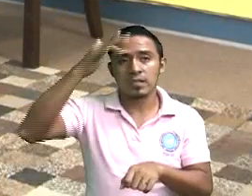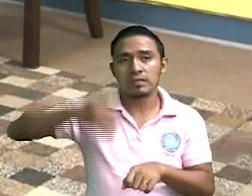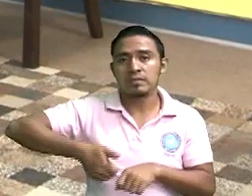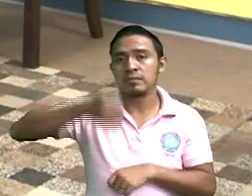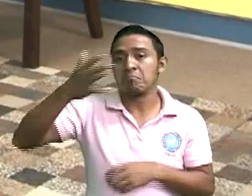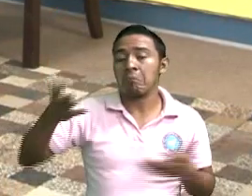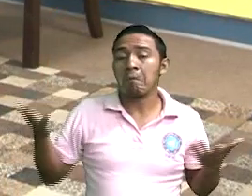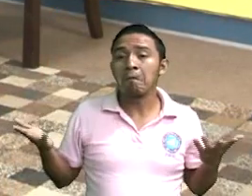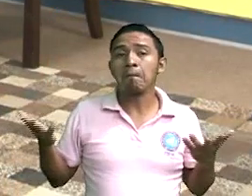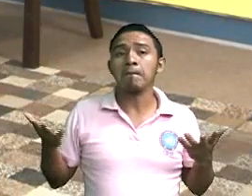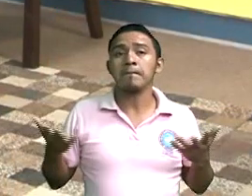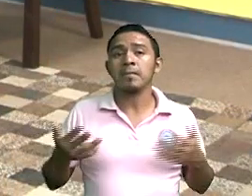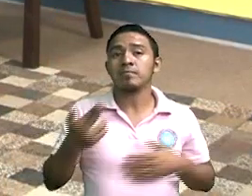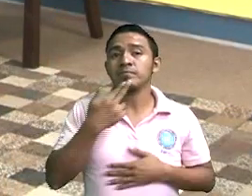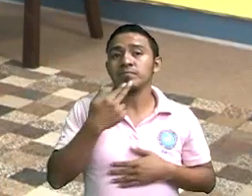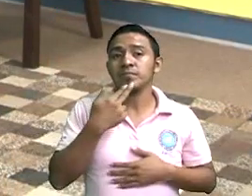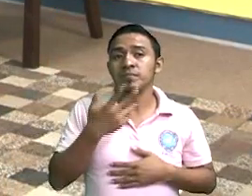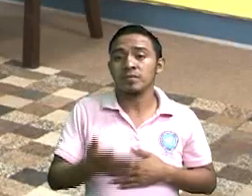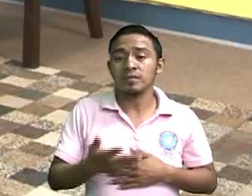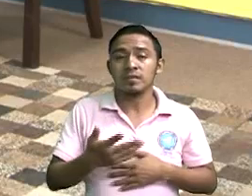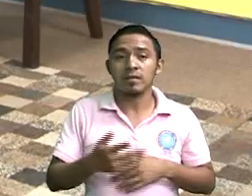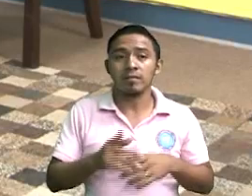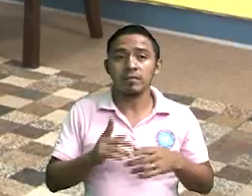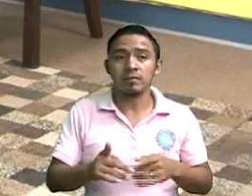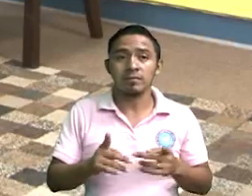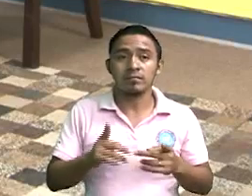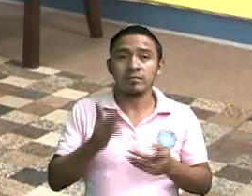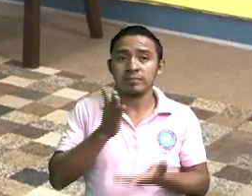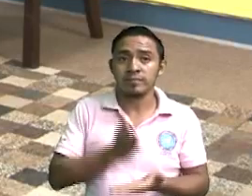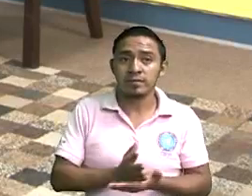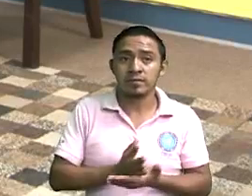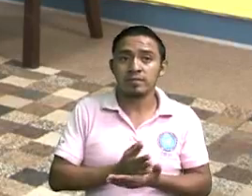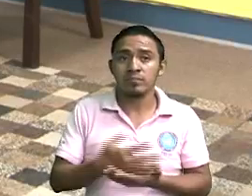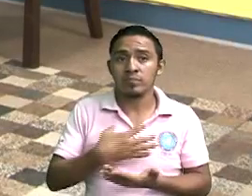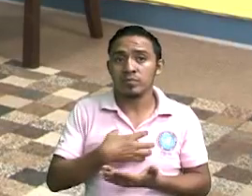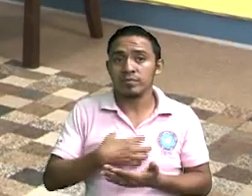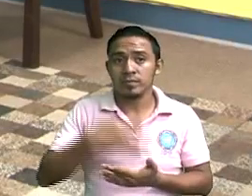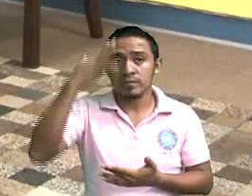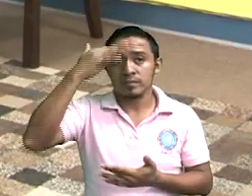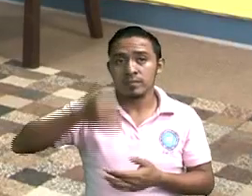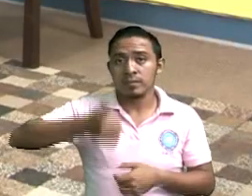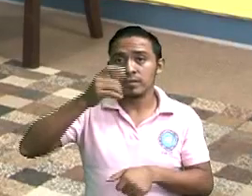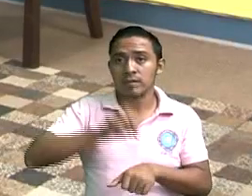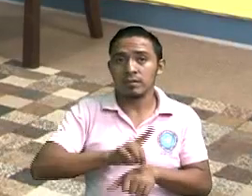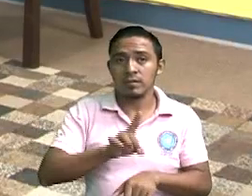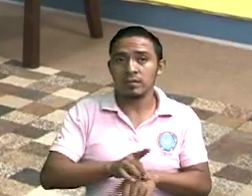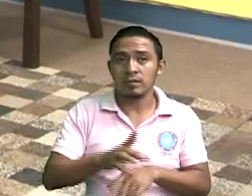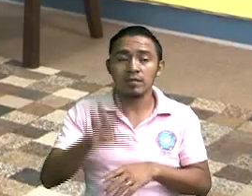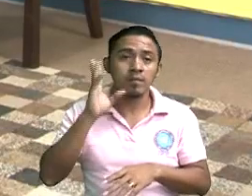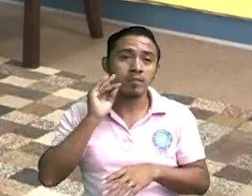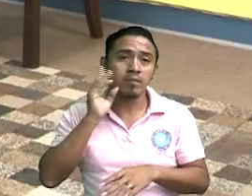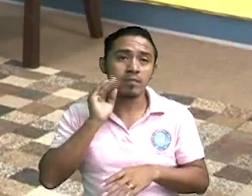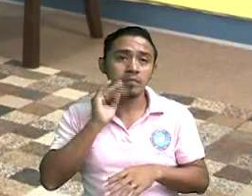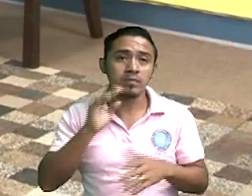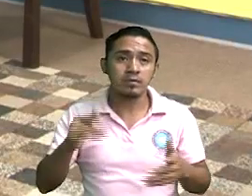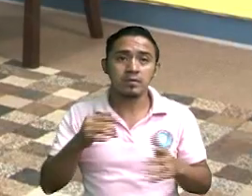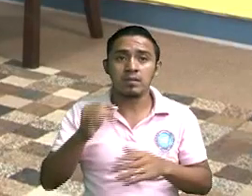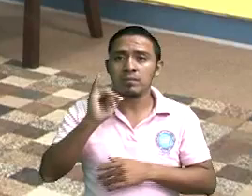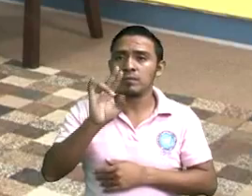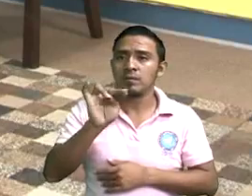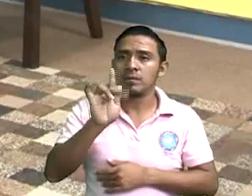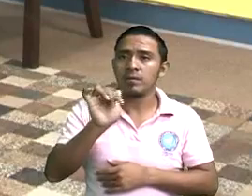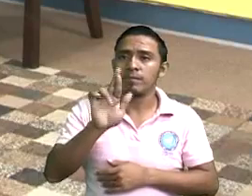Incluso, no sé si este tipo de cosas lo podría hasta determinar, si lo puede determinar un médico que tenga la especialidad